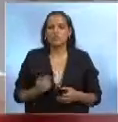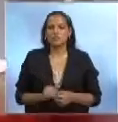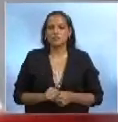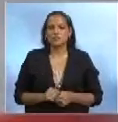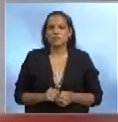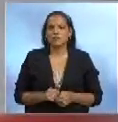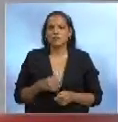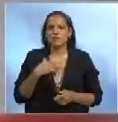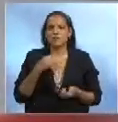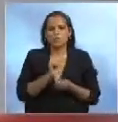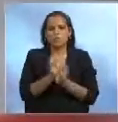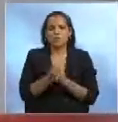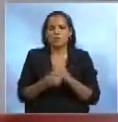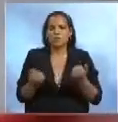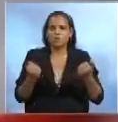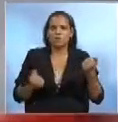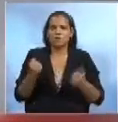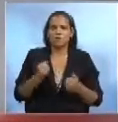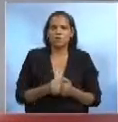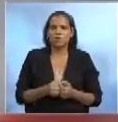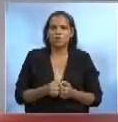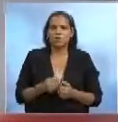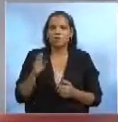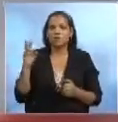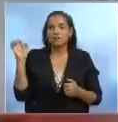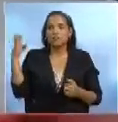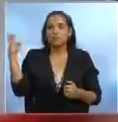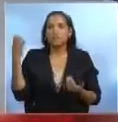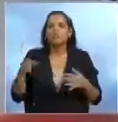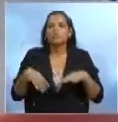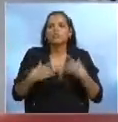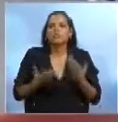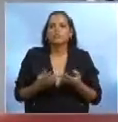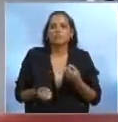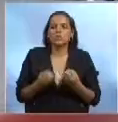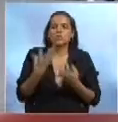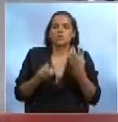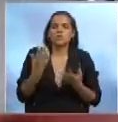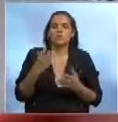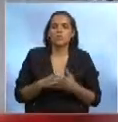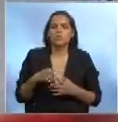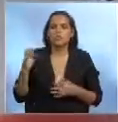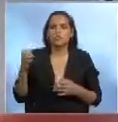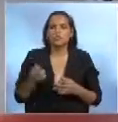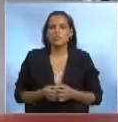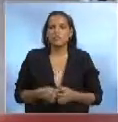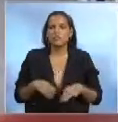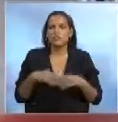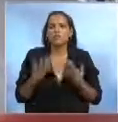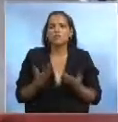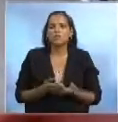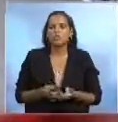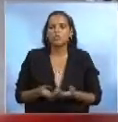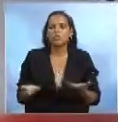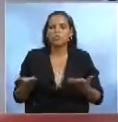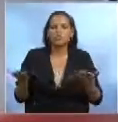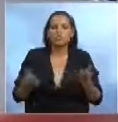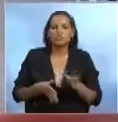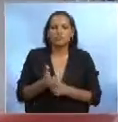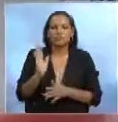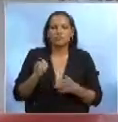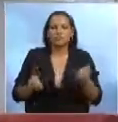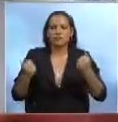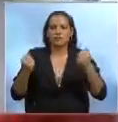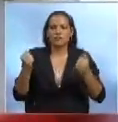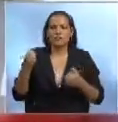Suponga, esto se hace un caos, hablemos de una emergencia, un incendio, una ambulancia, todo hecho un caos. ¿Por dónde van a